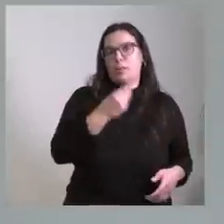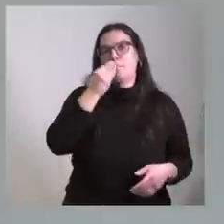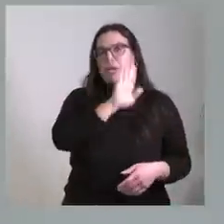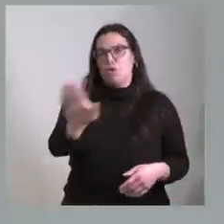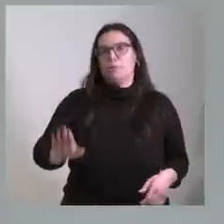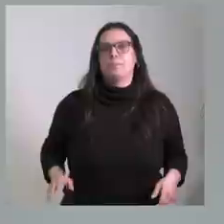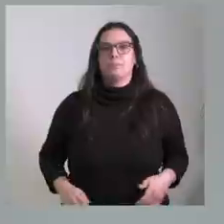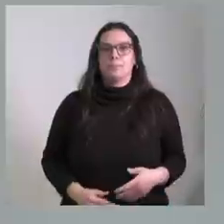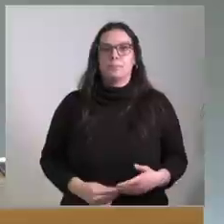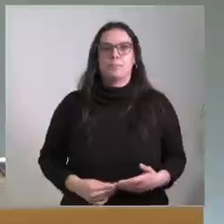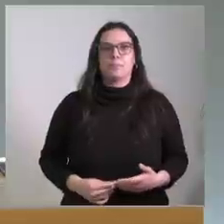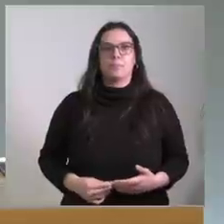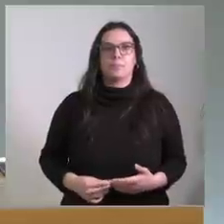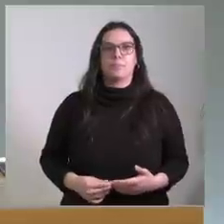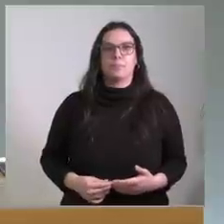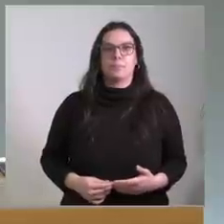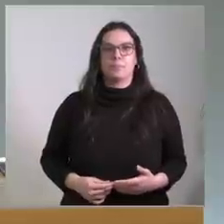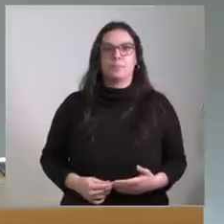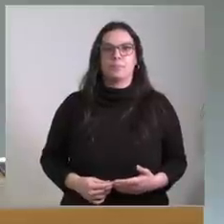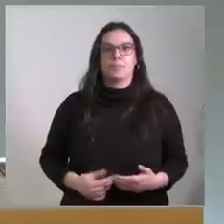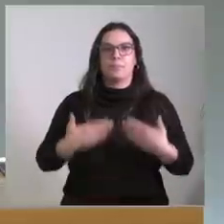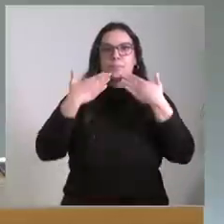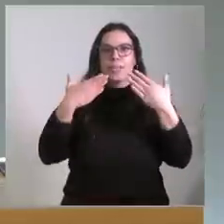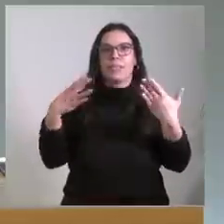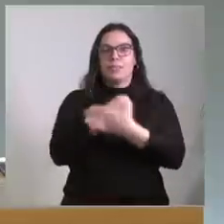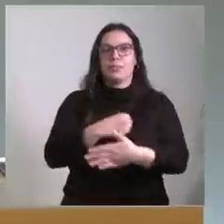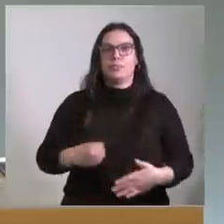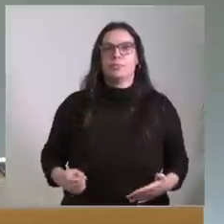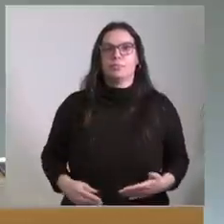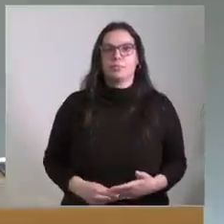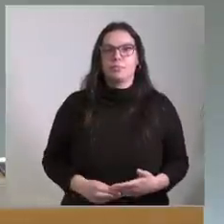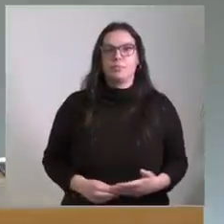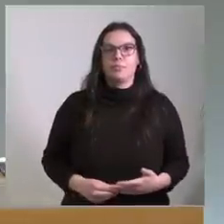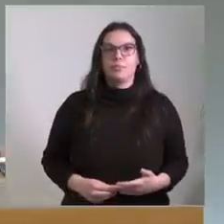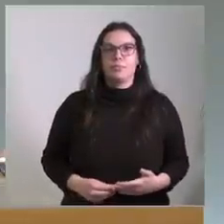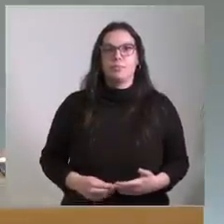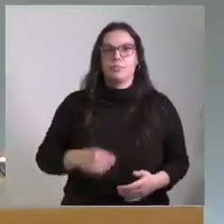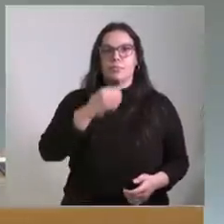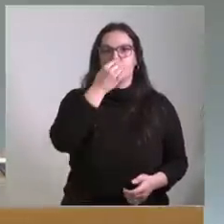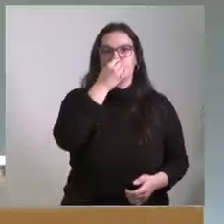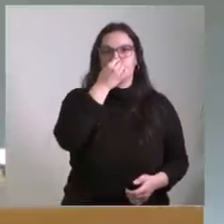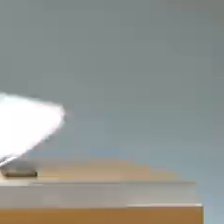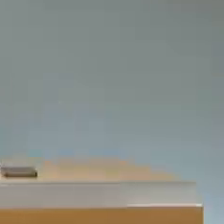posible de acuerdo Gracias a todos Muchísimas gracias